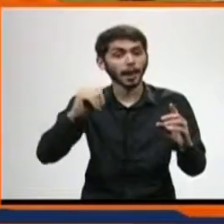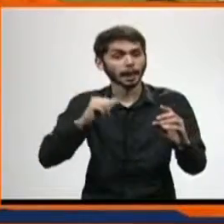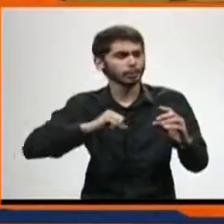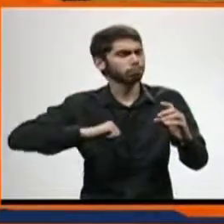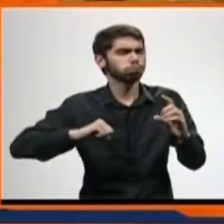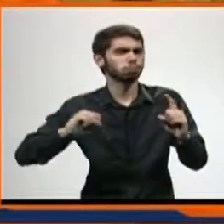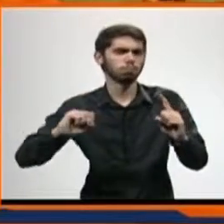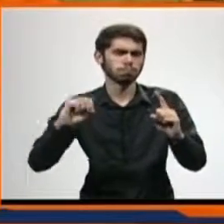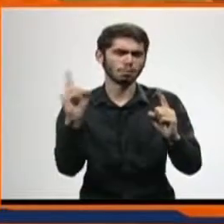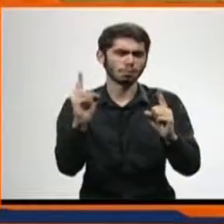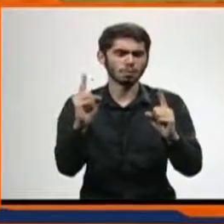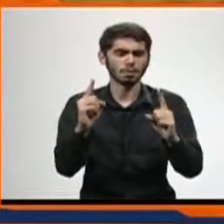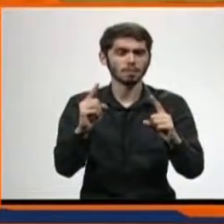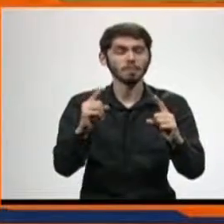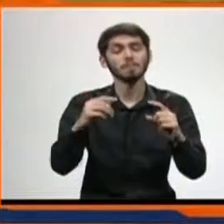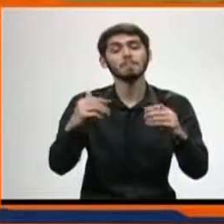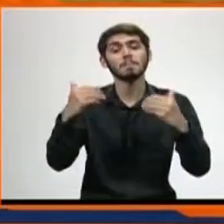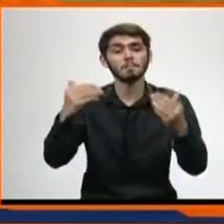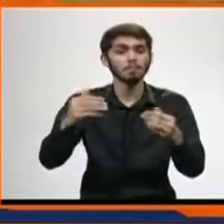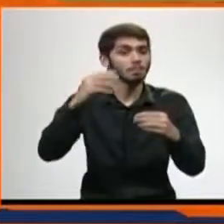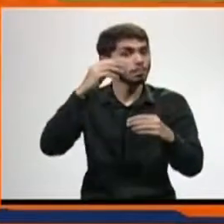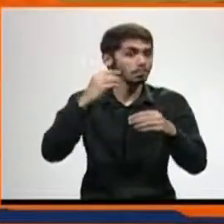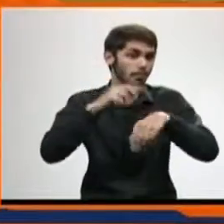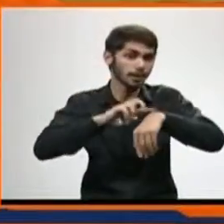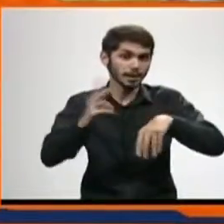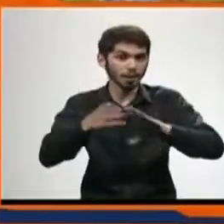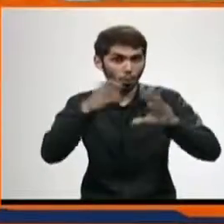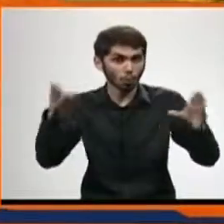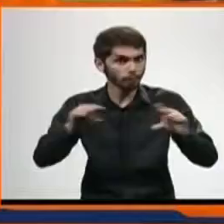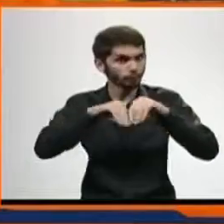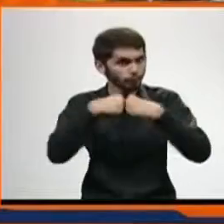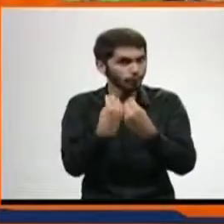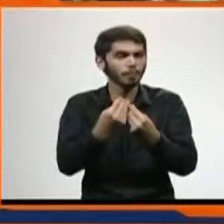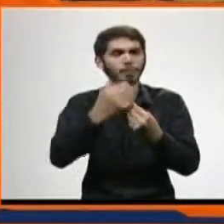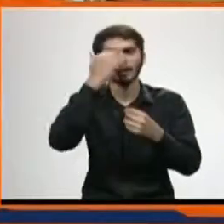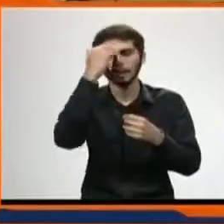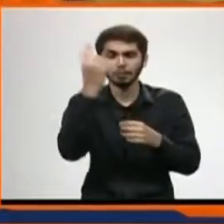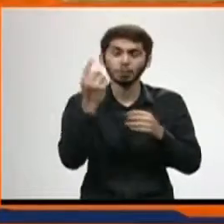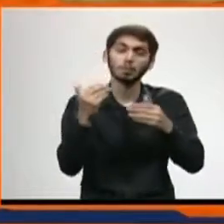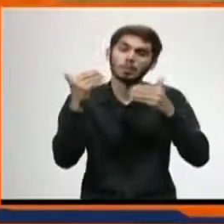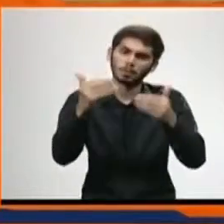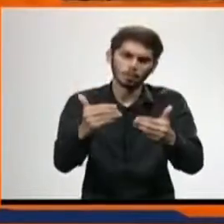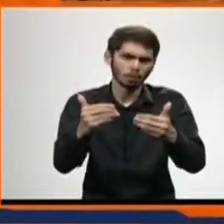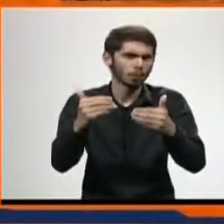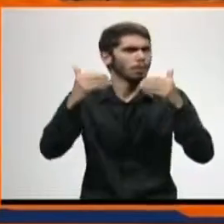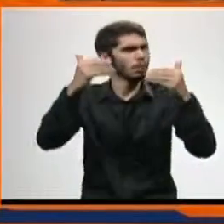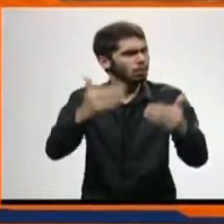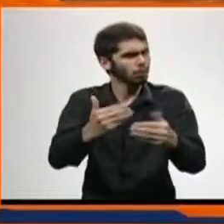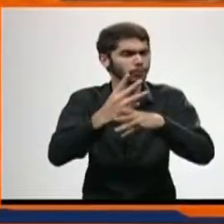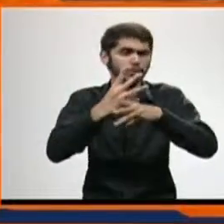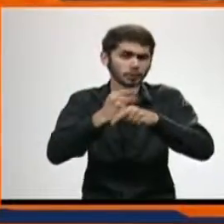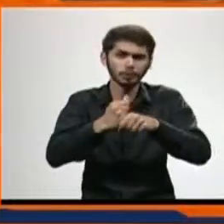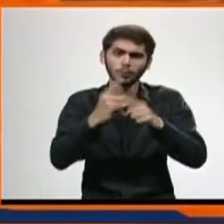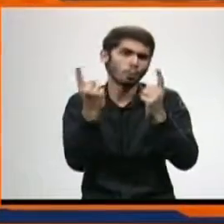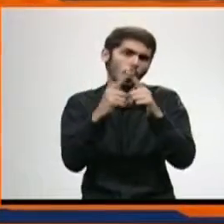empate finalizados los 90 minutos y también los dos tiempos suplementarios y tras el 1 a un llegó el